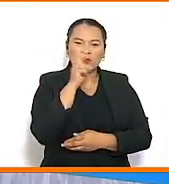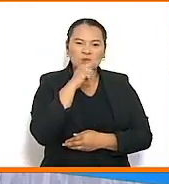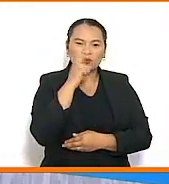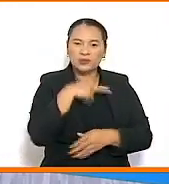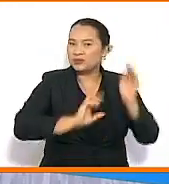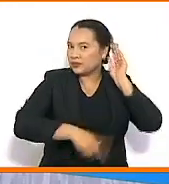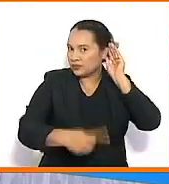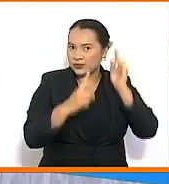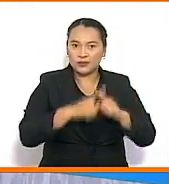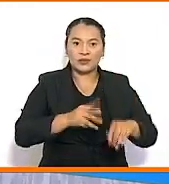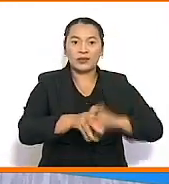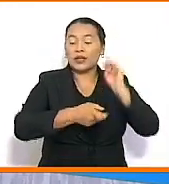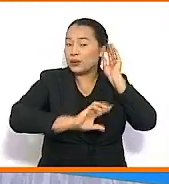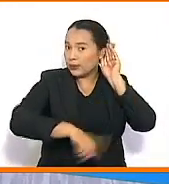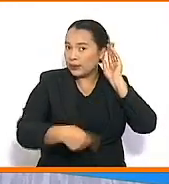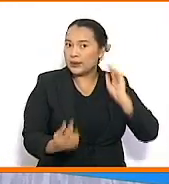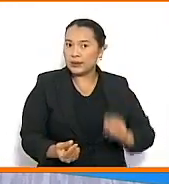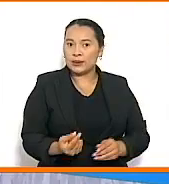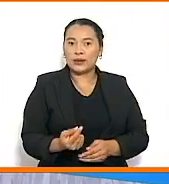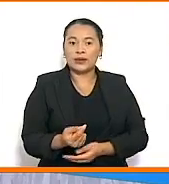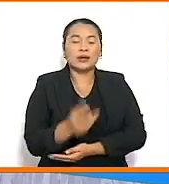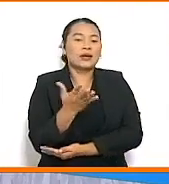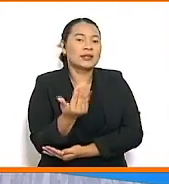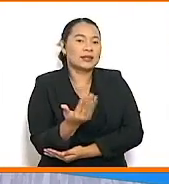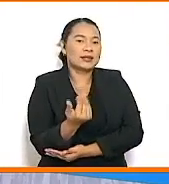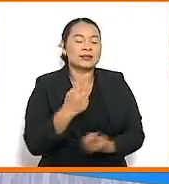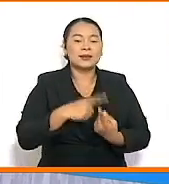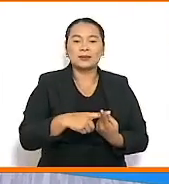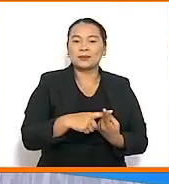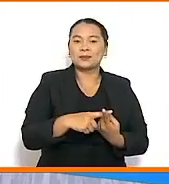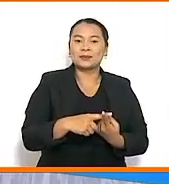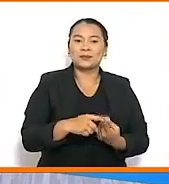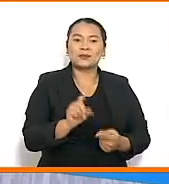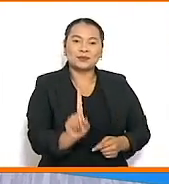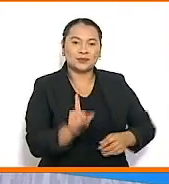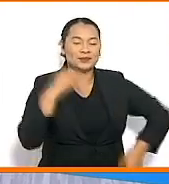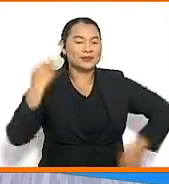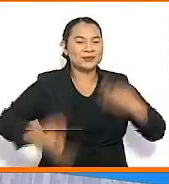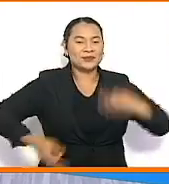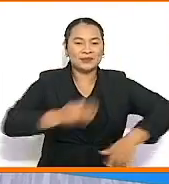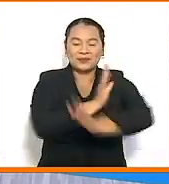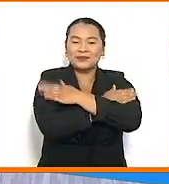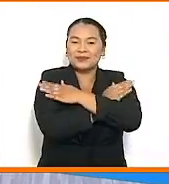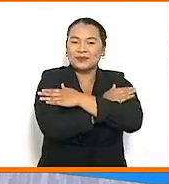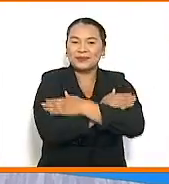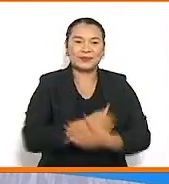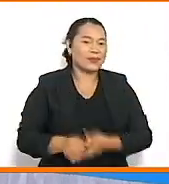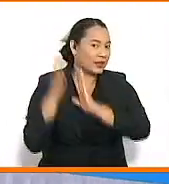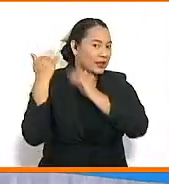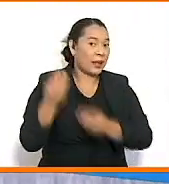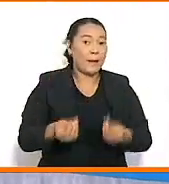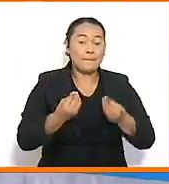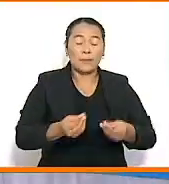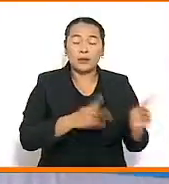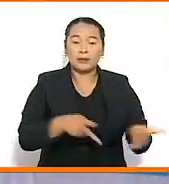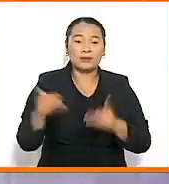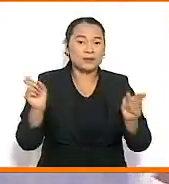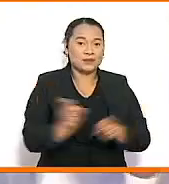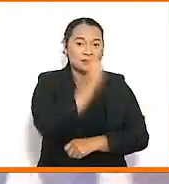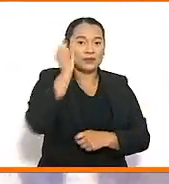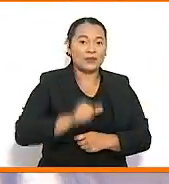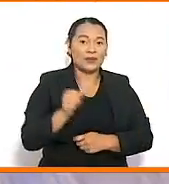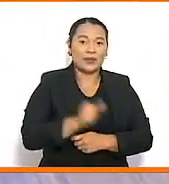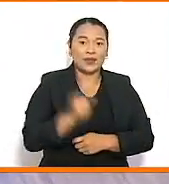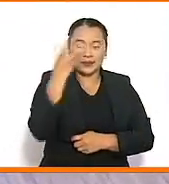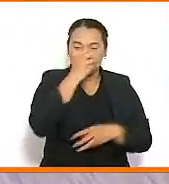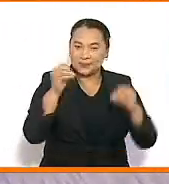Para MultiX, 2X y para más 1, 15 más 1. ¡Felicidades! Espero que tengamos muchísimos ganadores en